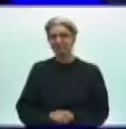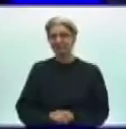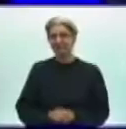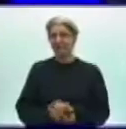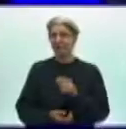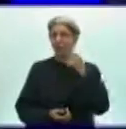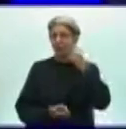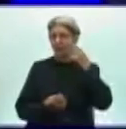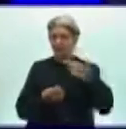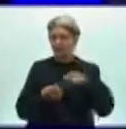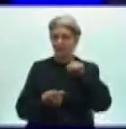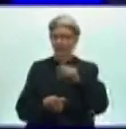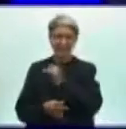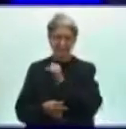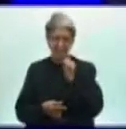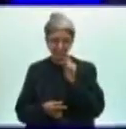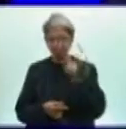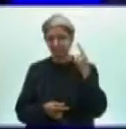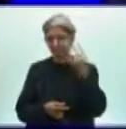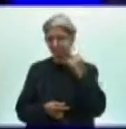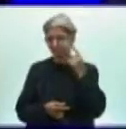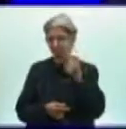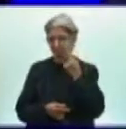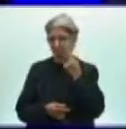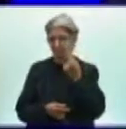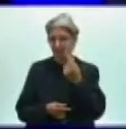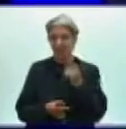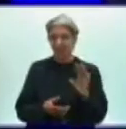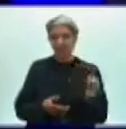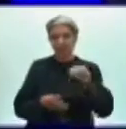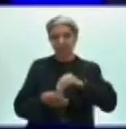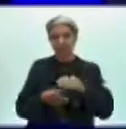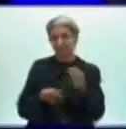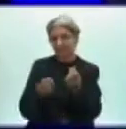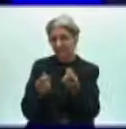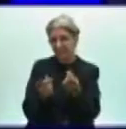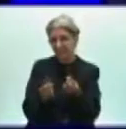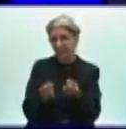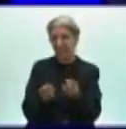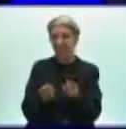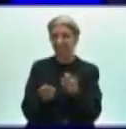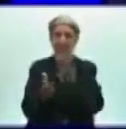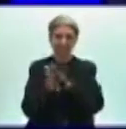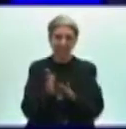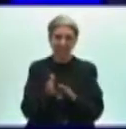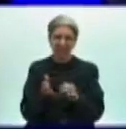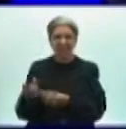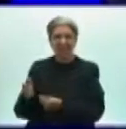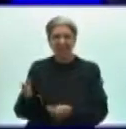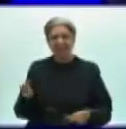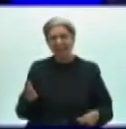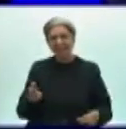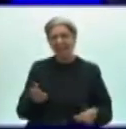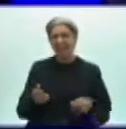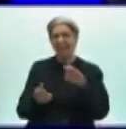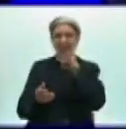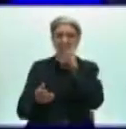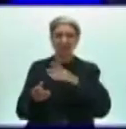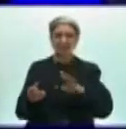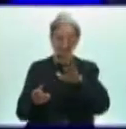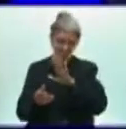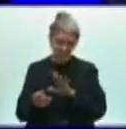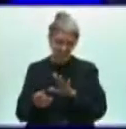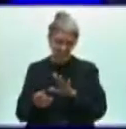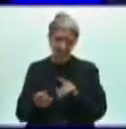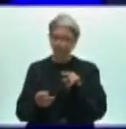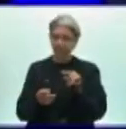El objetivo de esta canción que acaban de escuchar era donar fondos para eliminar de cierta forma la hambruna en África. Esos son elementos que ustedes deben conocer